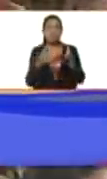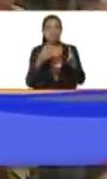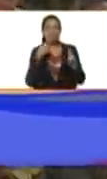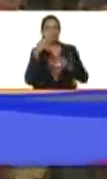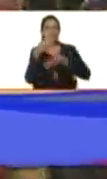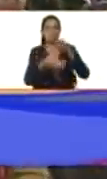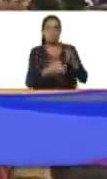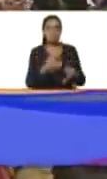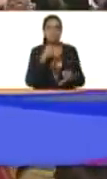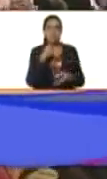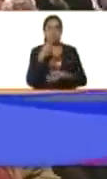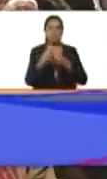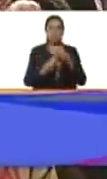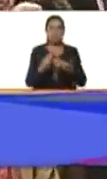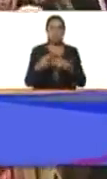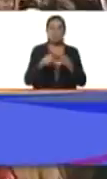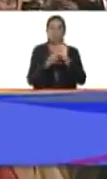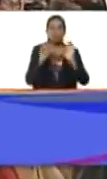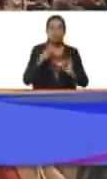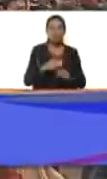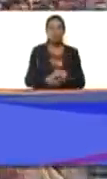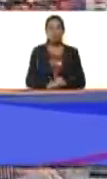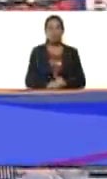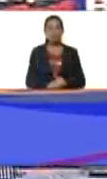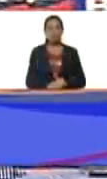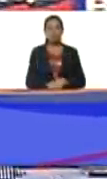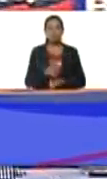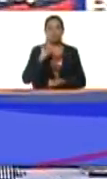hace. Y